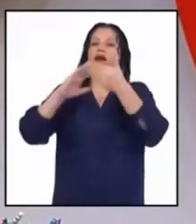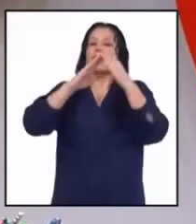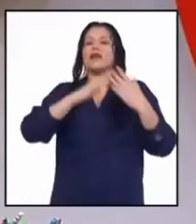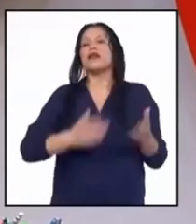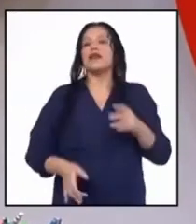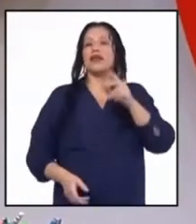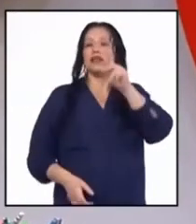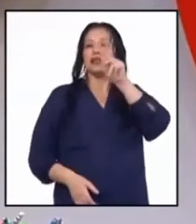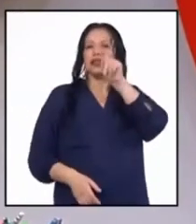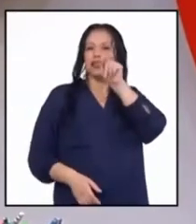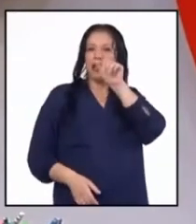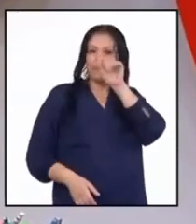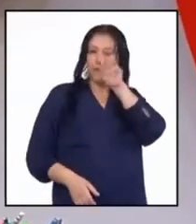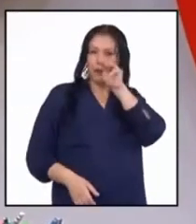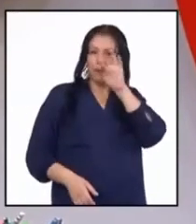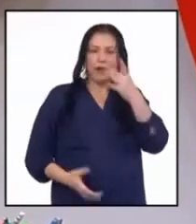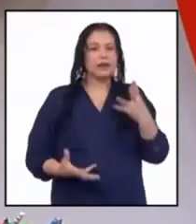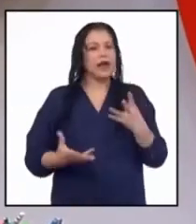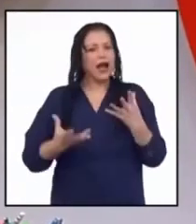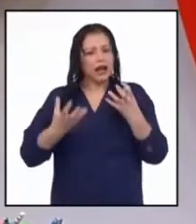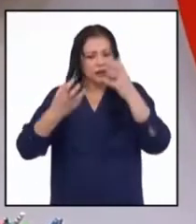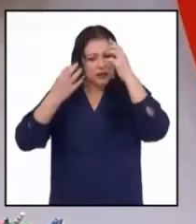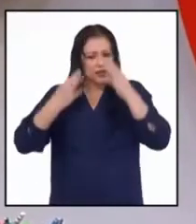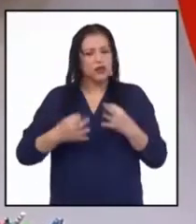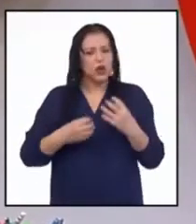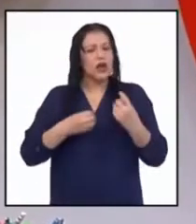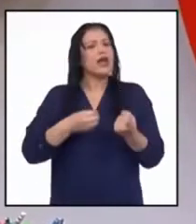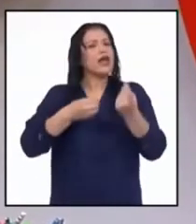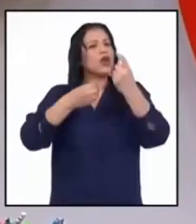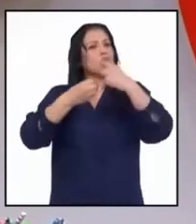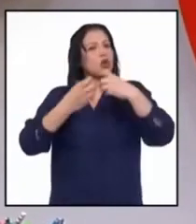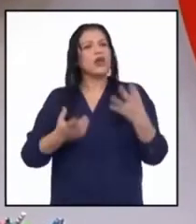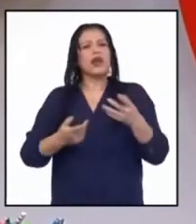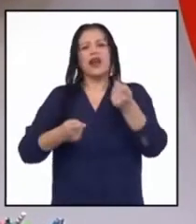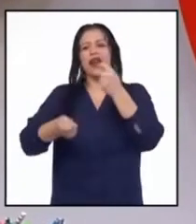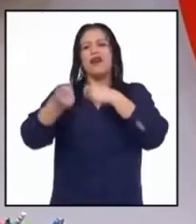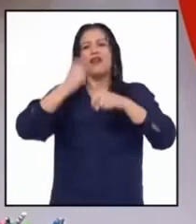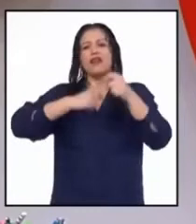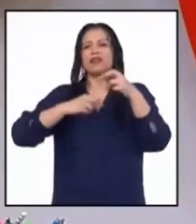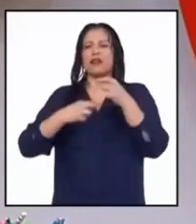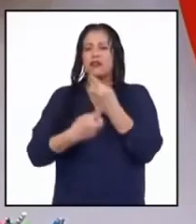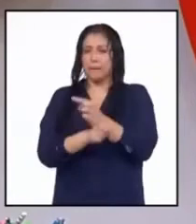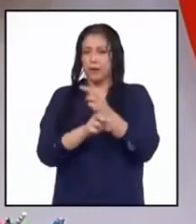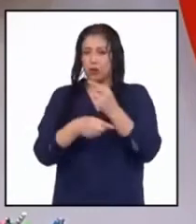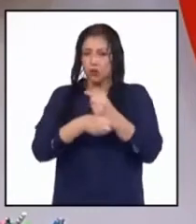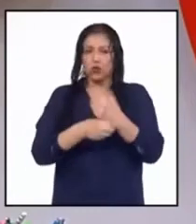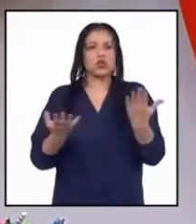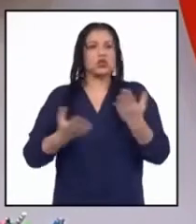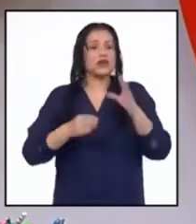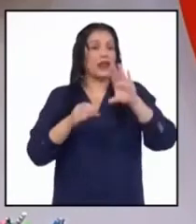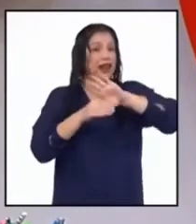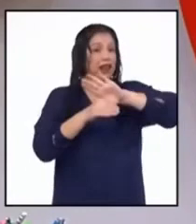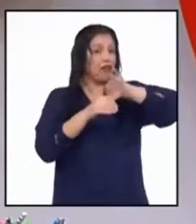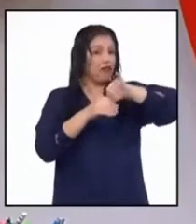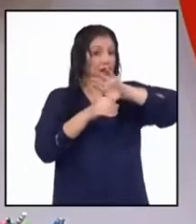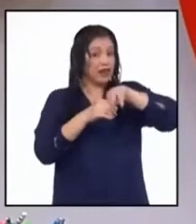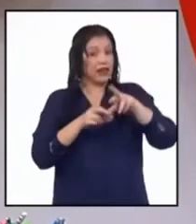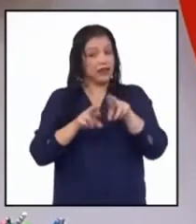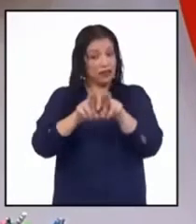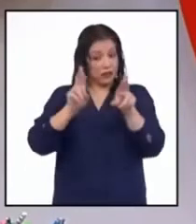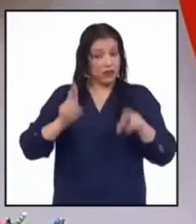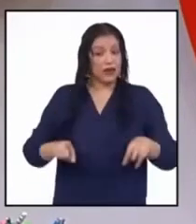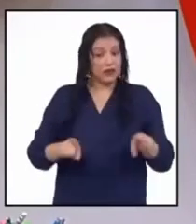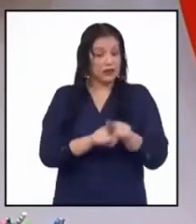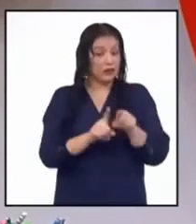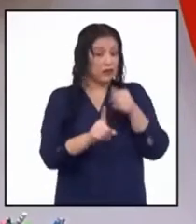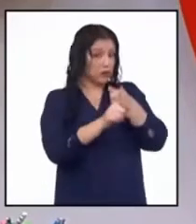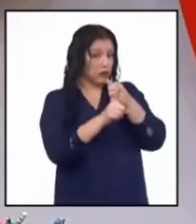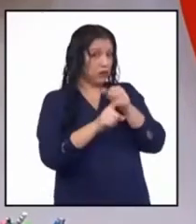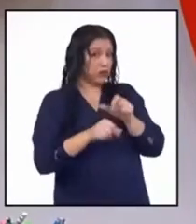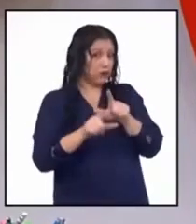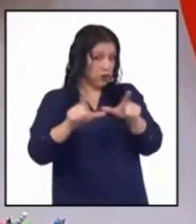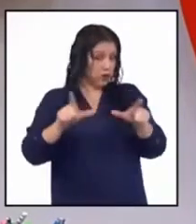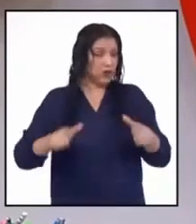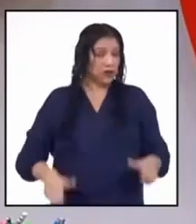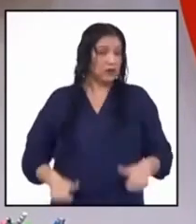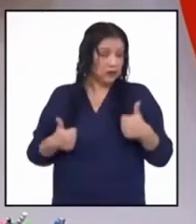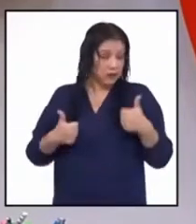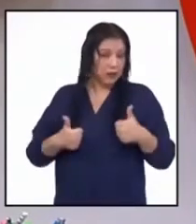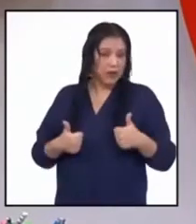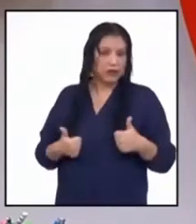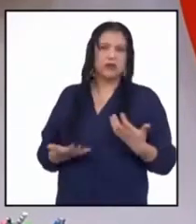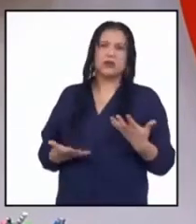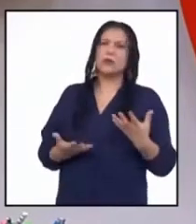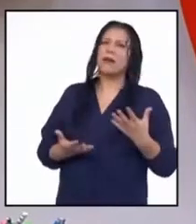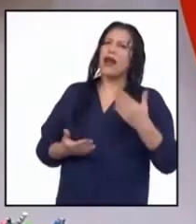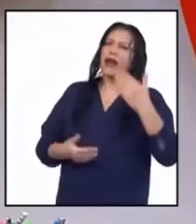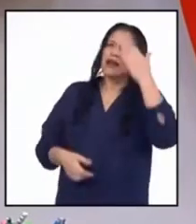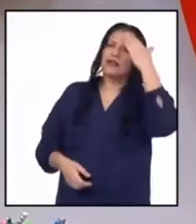las comunidades Shipibo, Conibo y Quichua en la venta de productos en las ferias regionales y distritales. Entonces, para saber